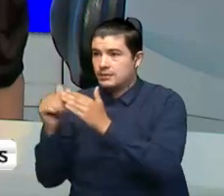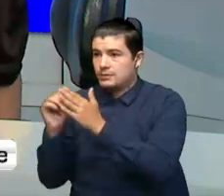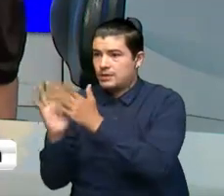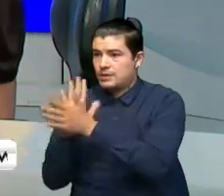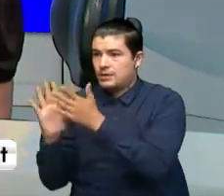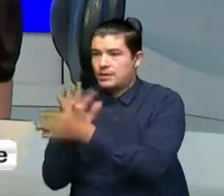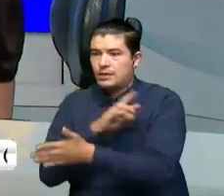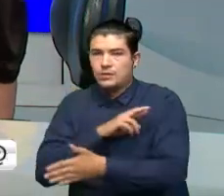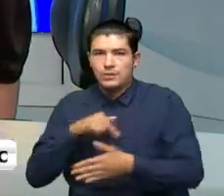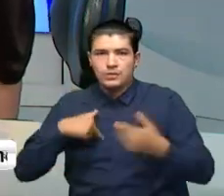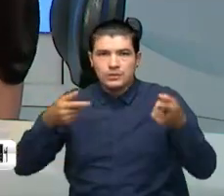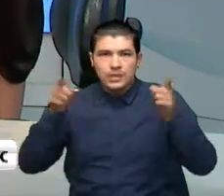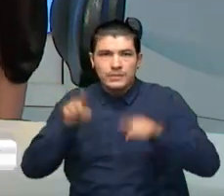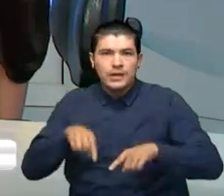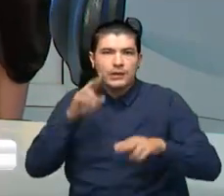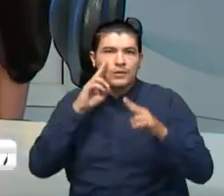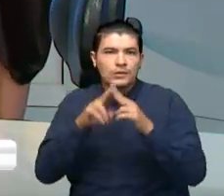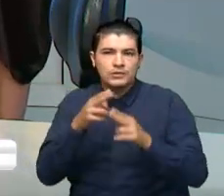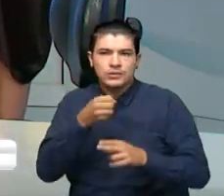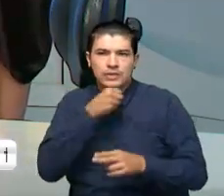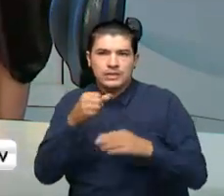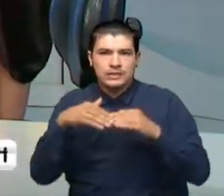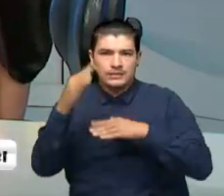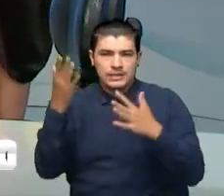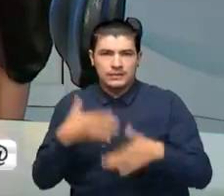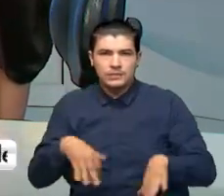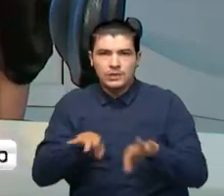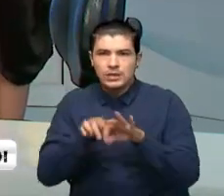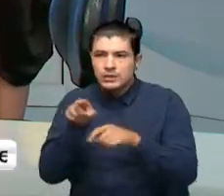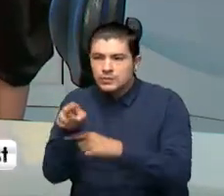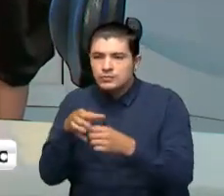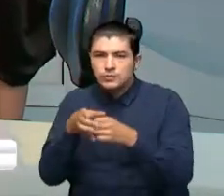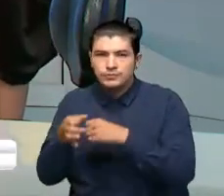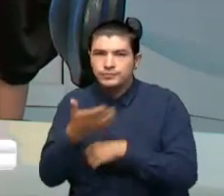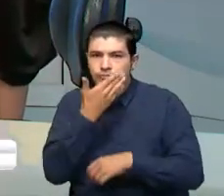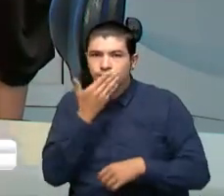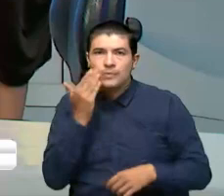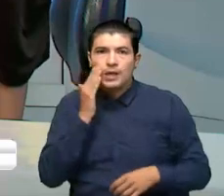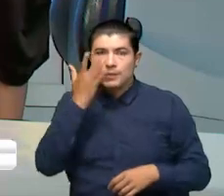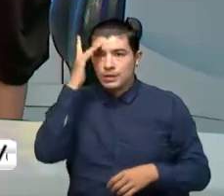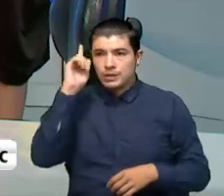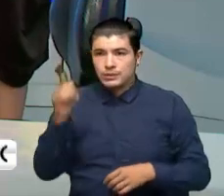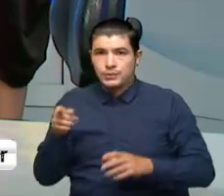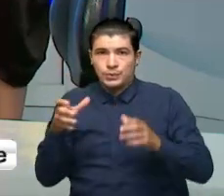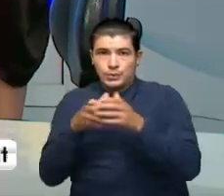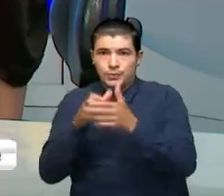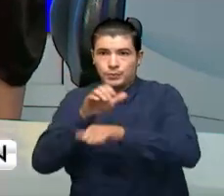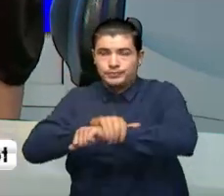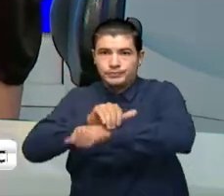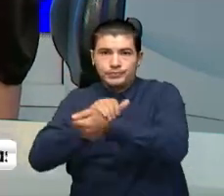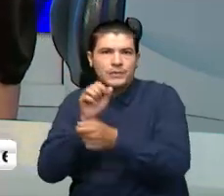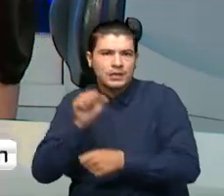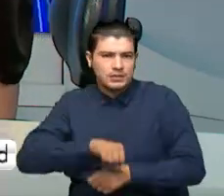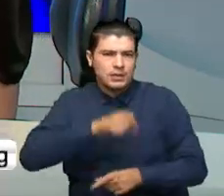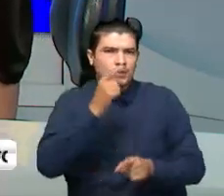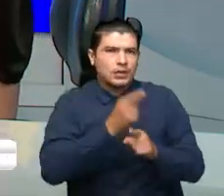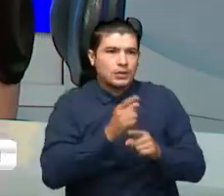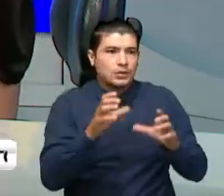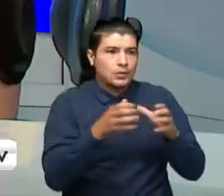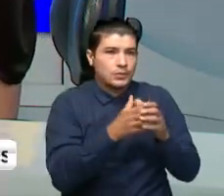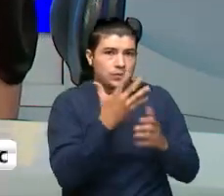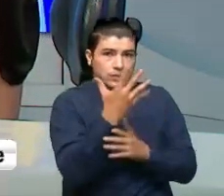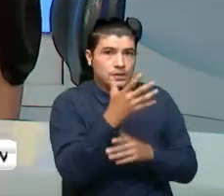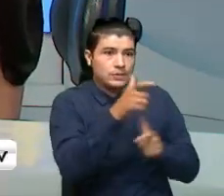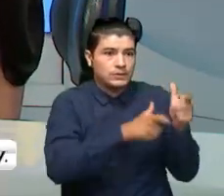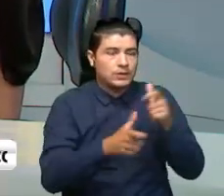Nos vamos también a conocer los hechos más destacados en Barbosa, como la desarticulación de una banda, María. Así es, esta banda estaba integrada por 5 hombres, una